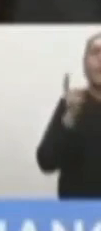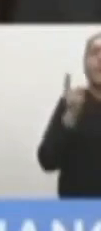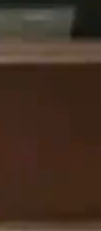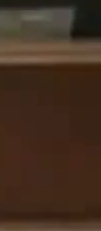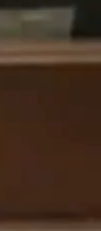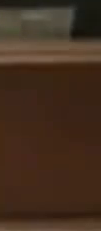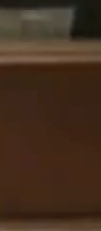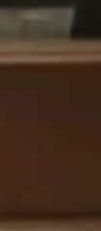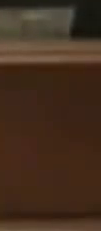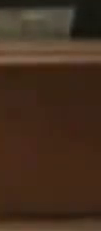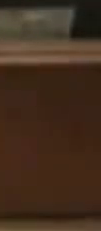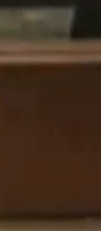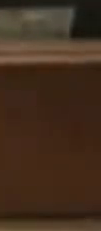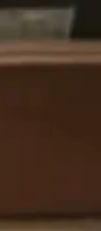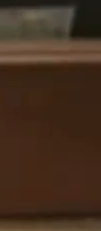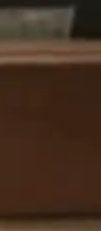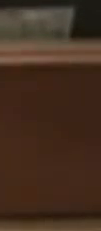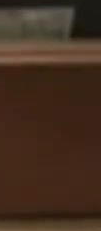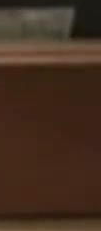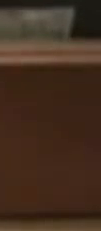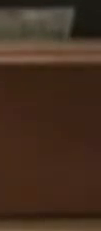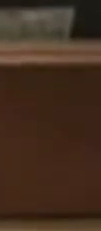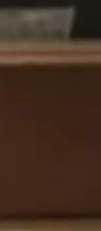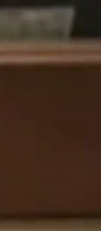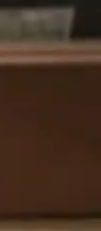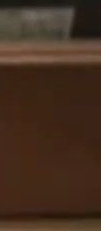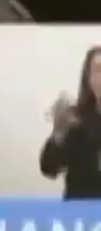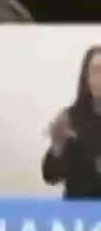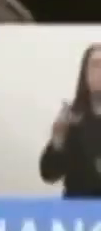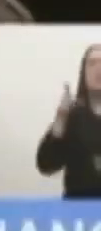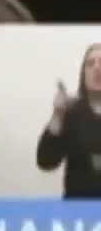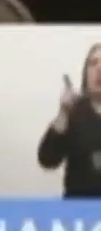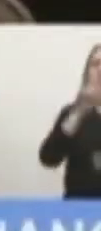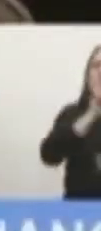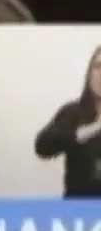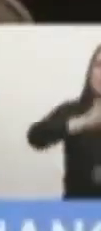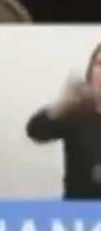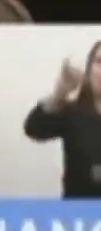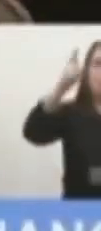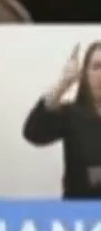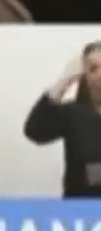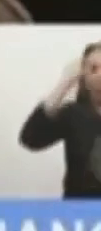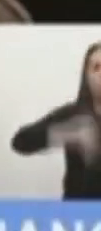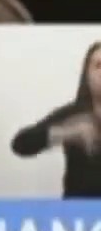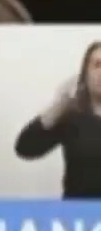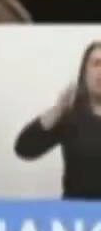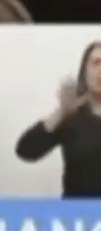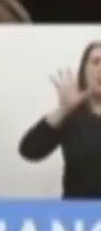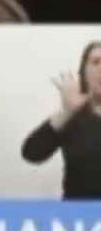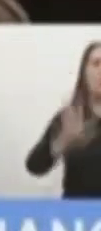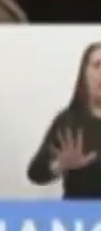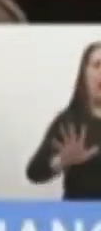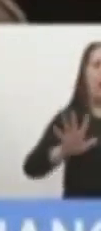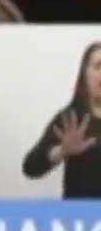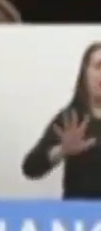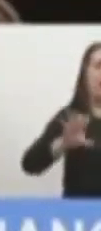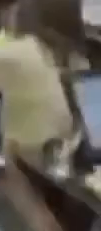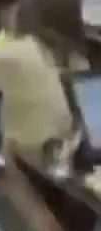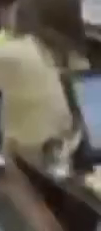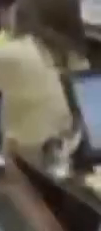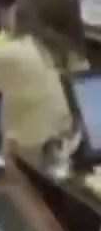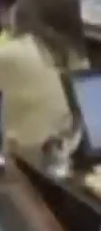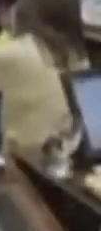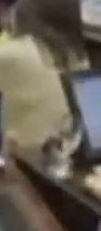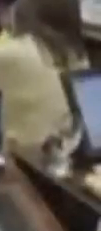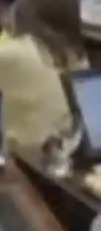son alcanzados por el mismo y el impacto positivo de ello lo van a empezar a percibir en el bolsillo del mes de octubre. El